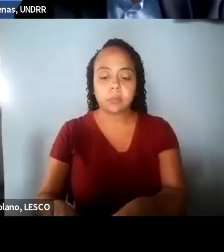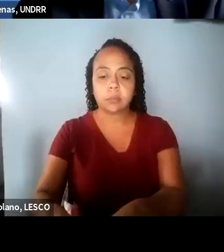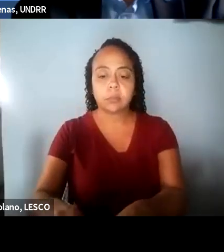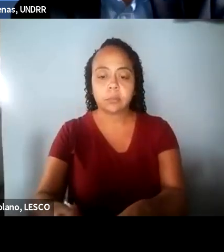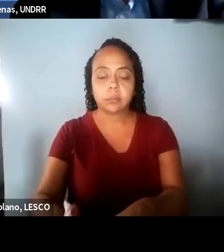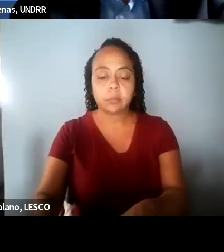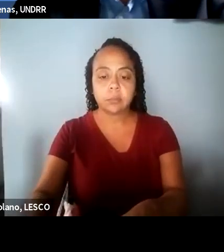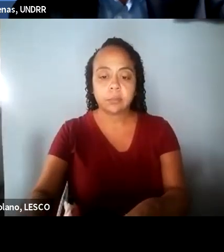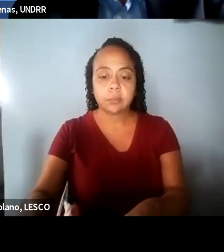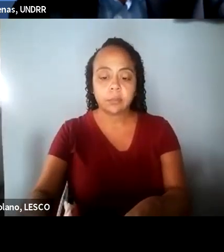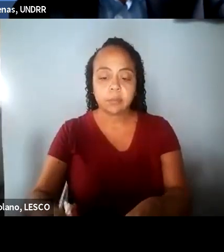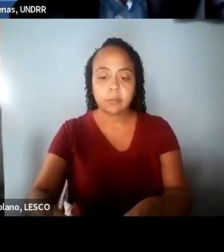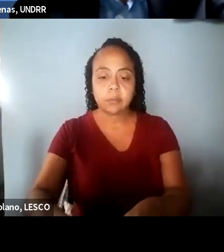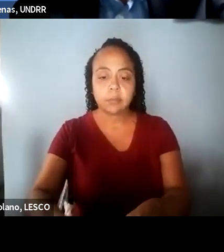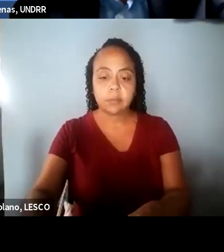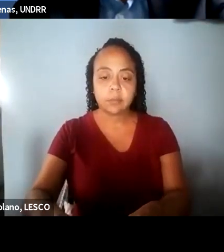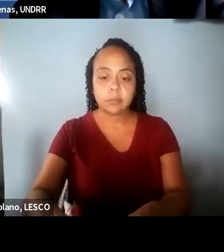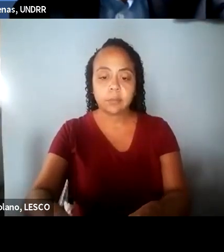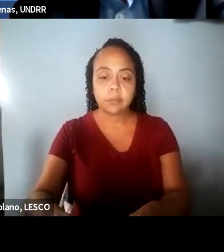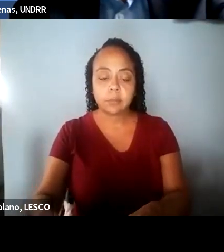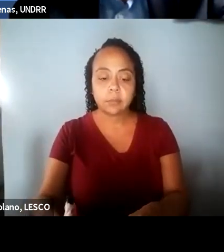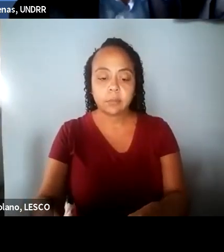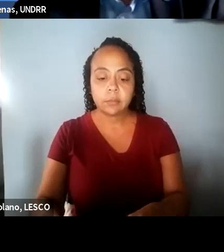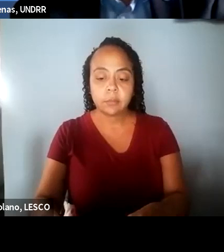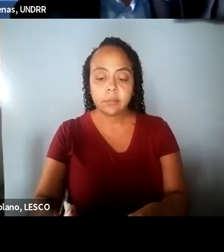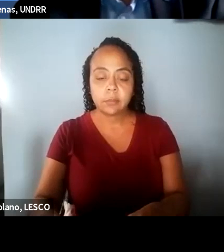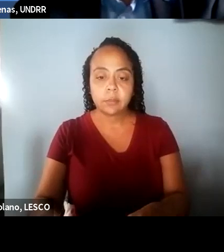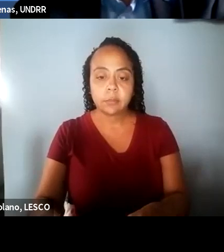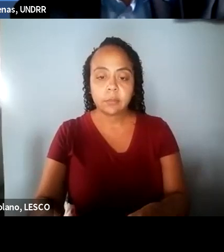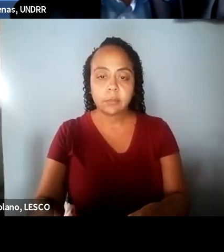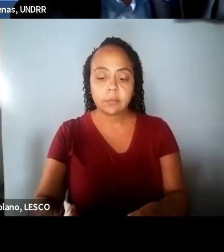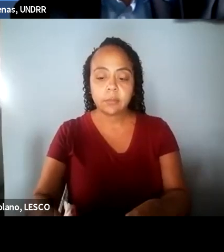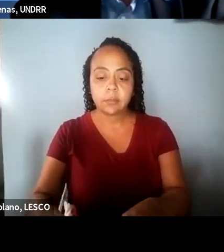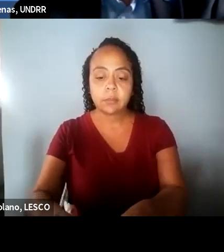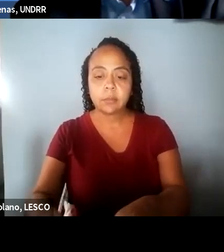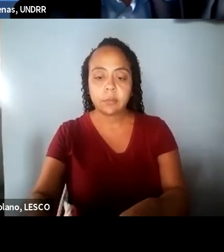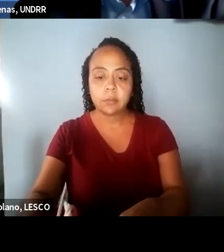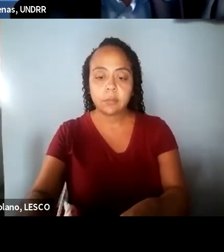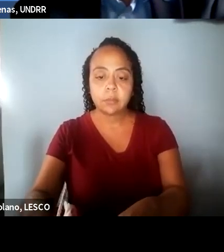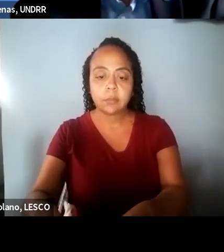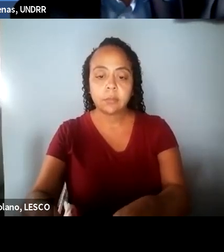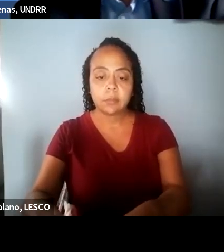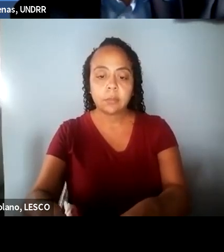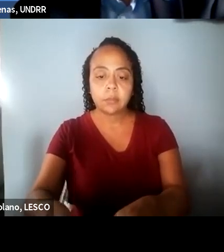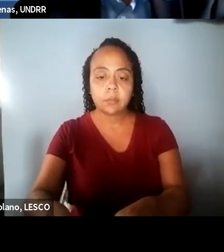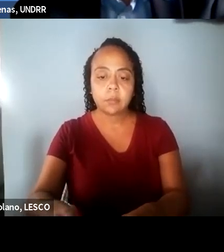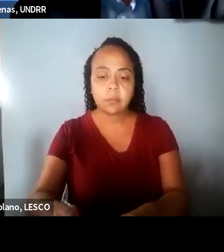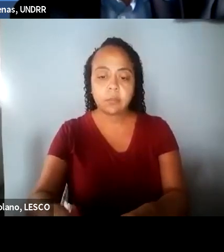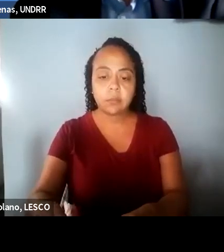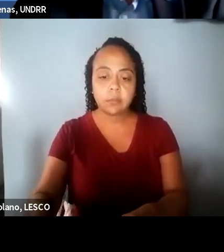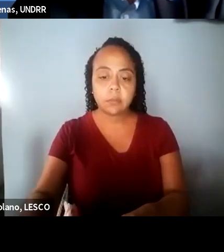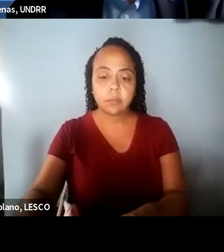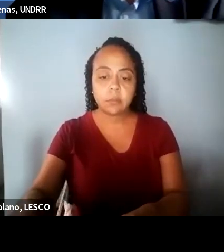también en la construcción de herramientas de gestión de información hemos tenido aportes importantísimos de la empresa y para